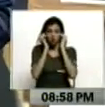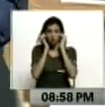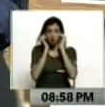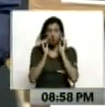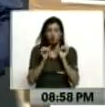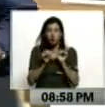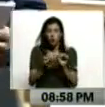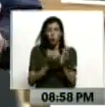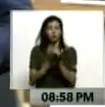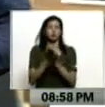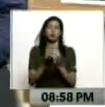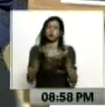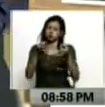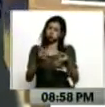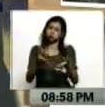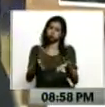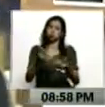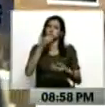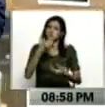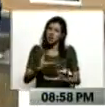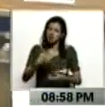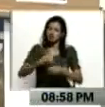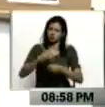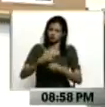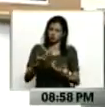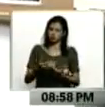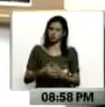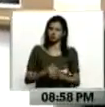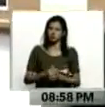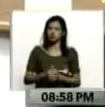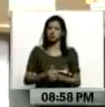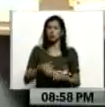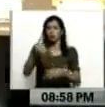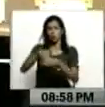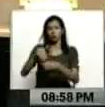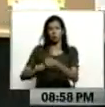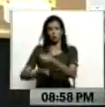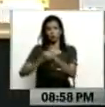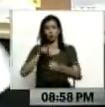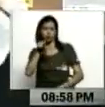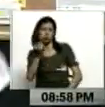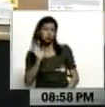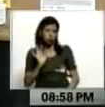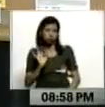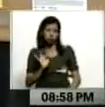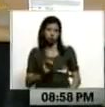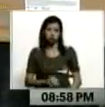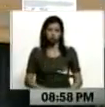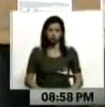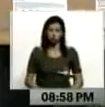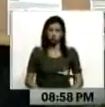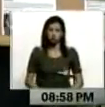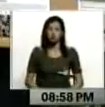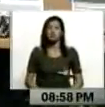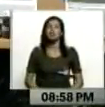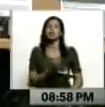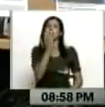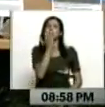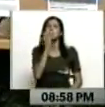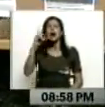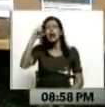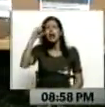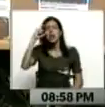Cómo se llama categoría para que tenga caché voy a votar por ti este